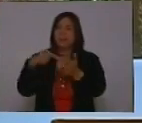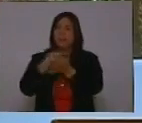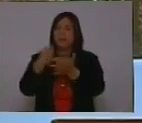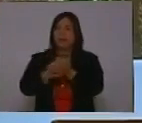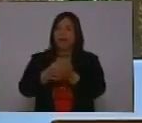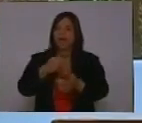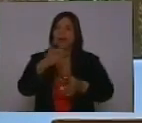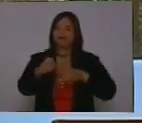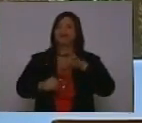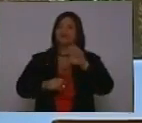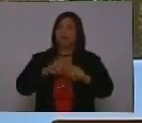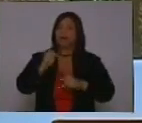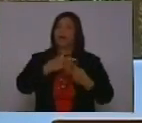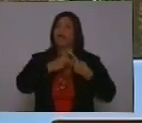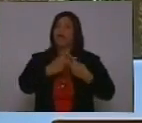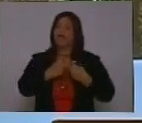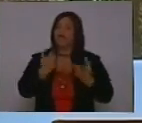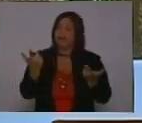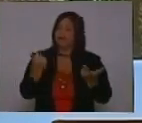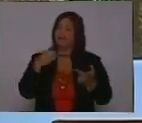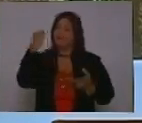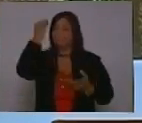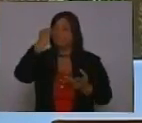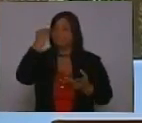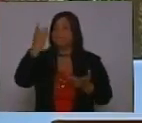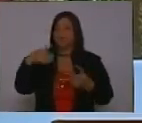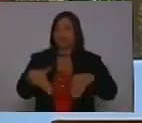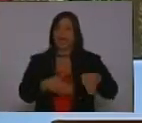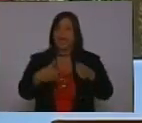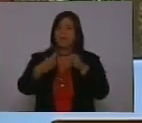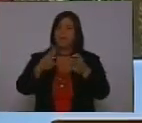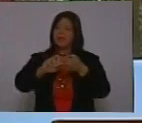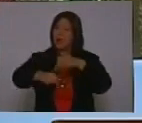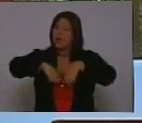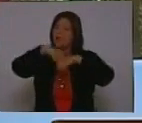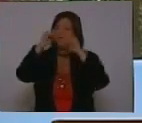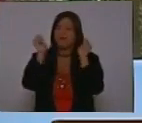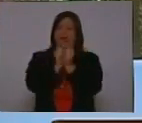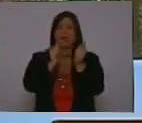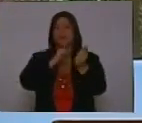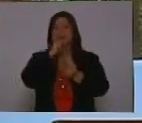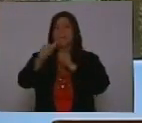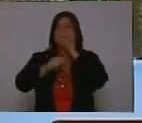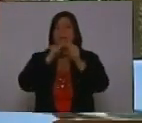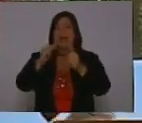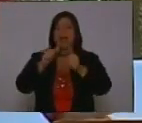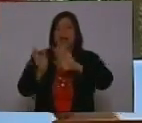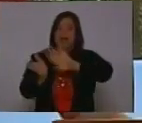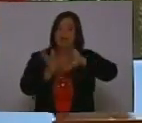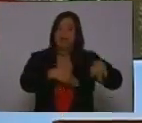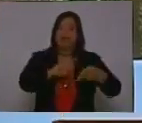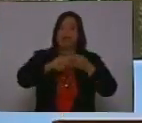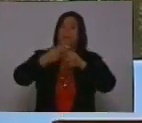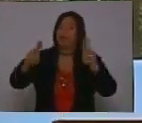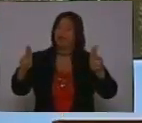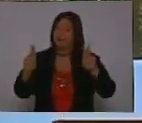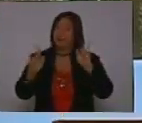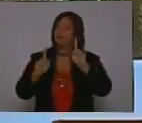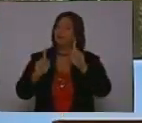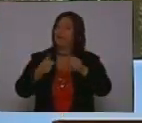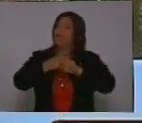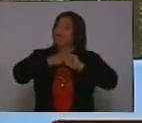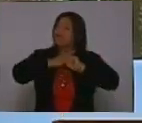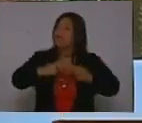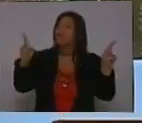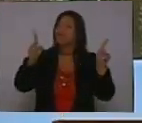y compra de sus voluntades para que escogieran el camino de la violencia y no el camino de la paz. A diferencia